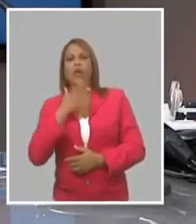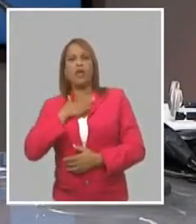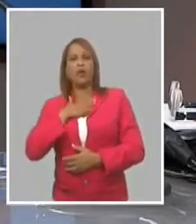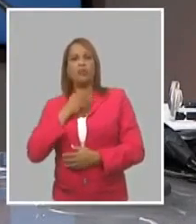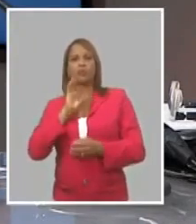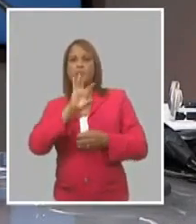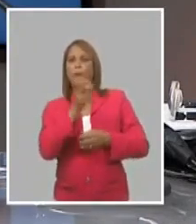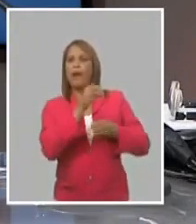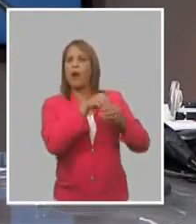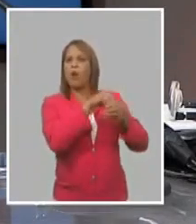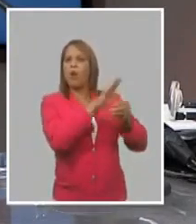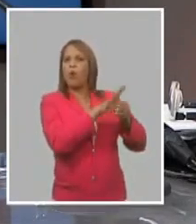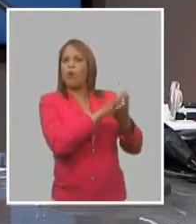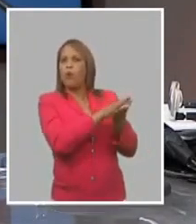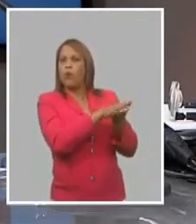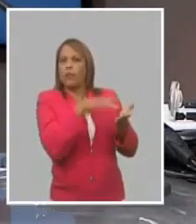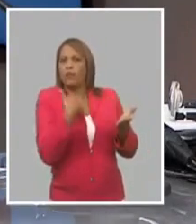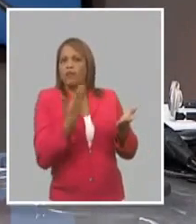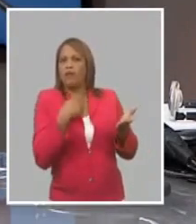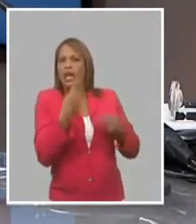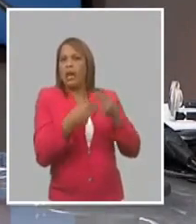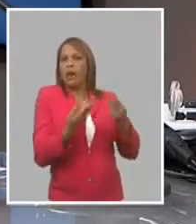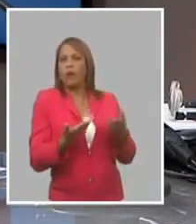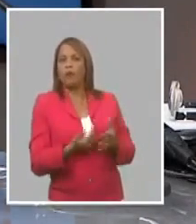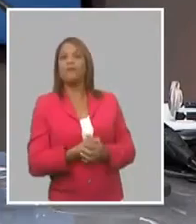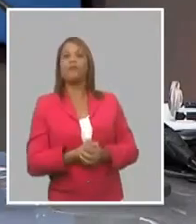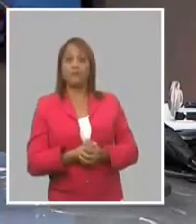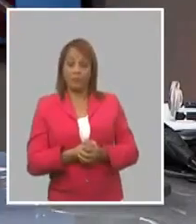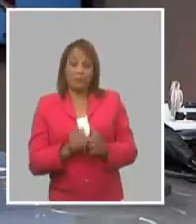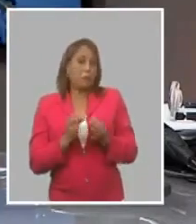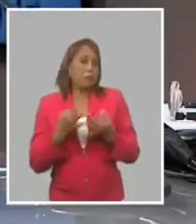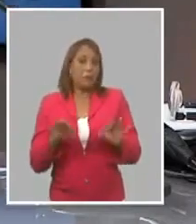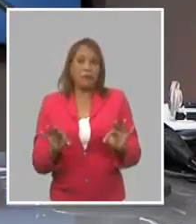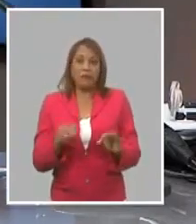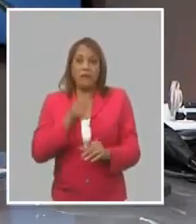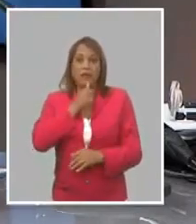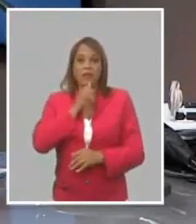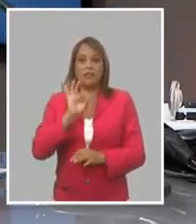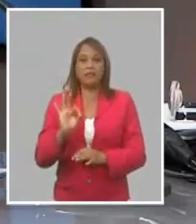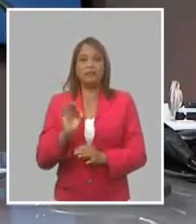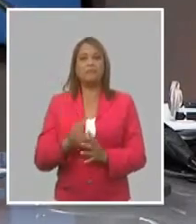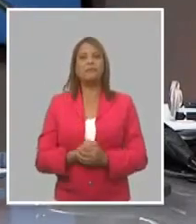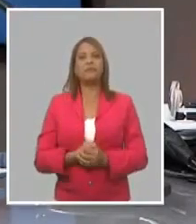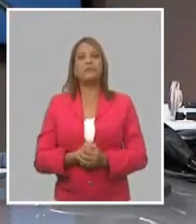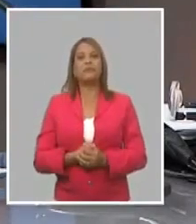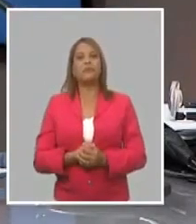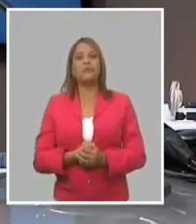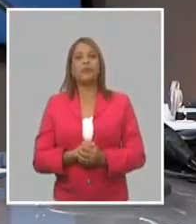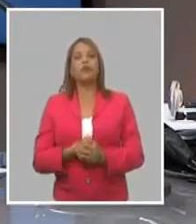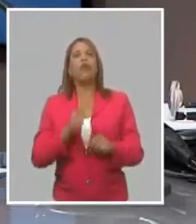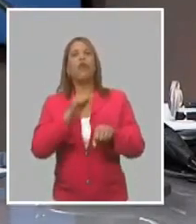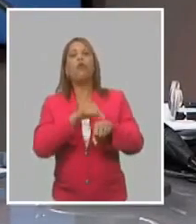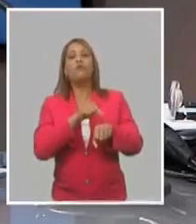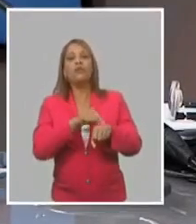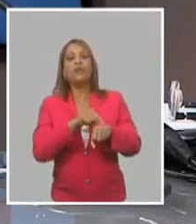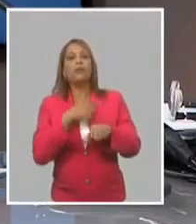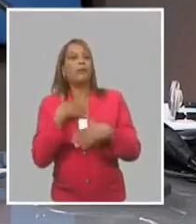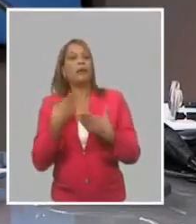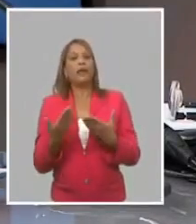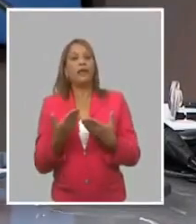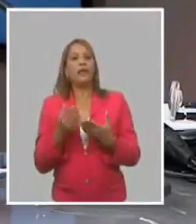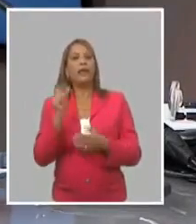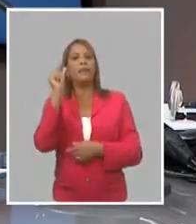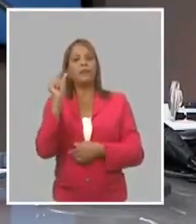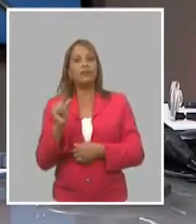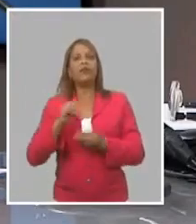quedé, qué va a pasar? Muy sencillo. Tienes que dar un tiempo para que las personas